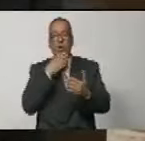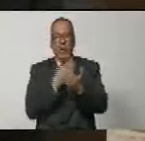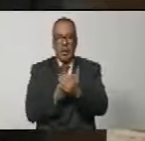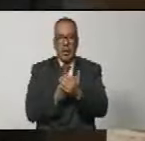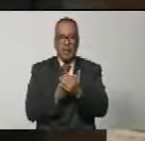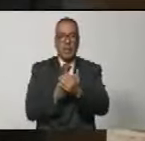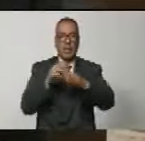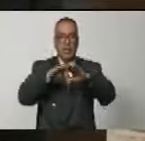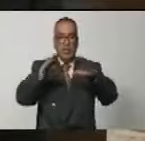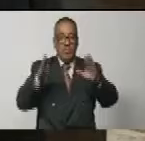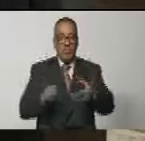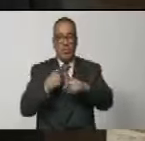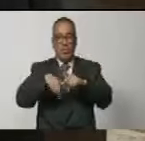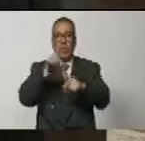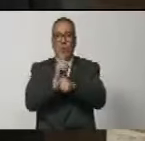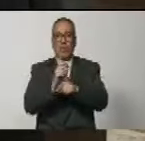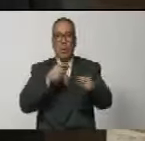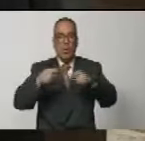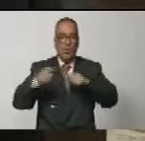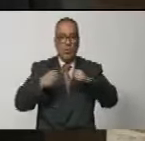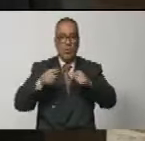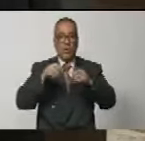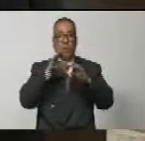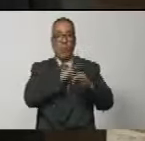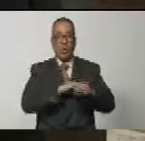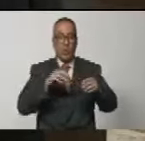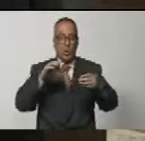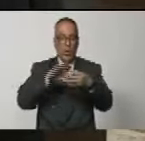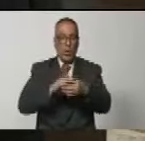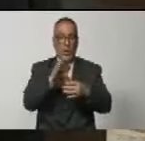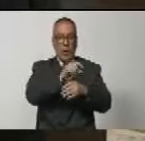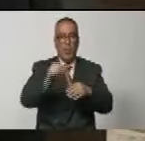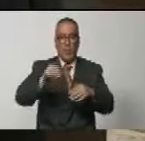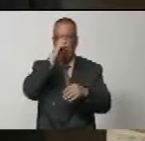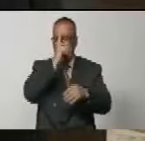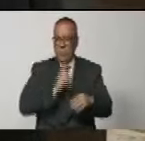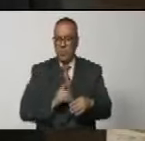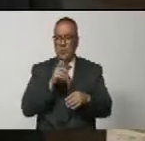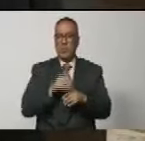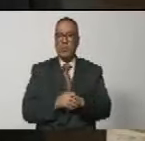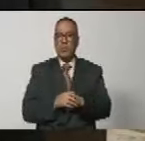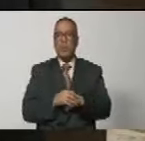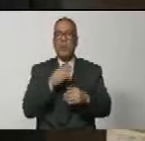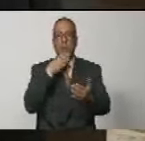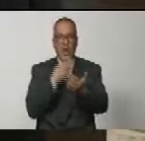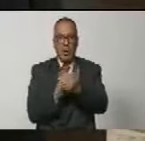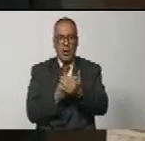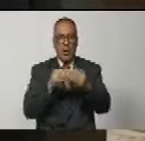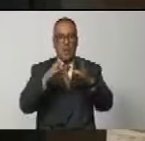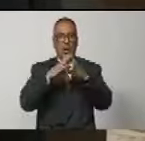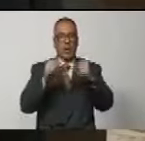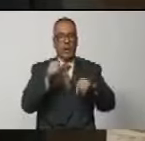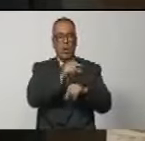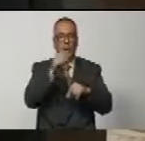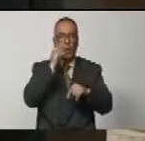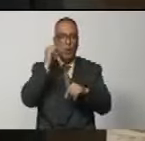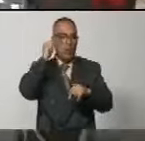gran plataforma unitaria, al Movimiento Socialista Unido de Personas con Discapacidad. Gracias